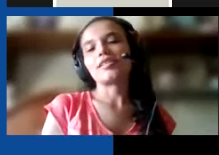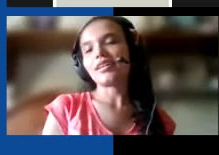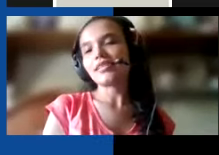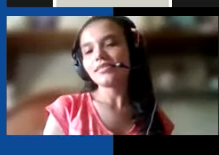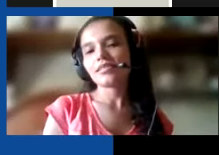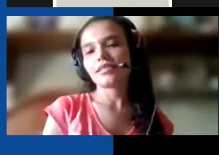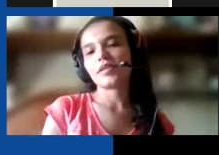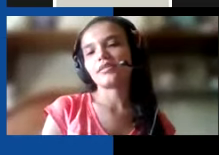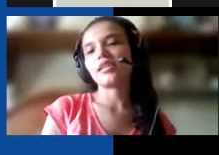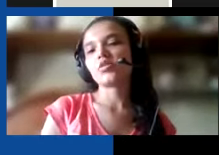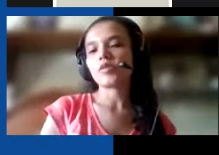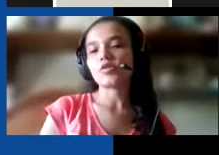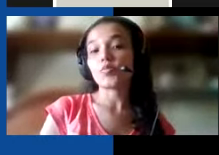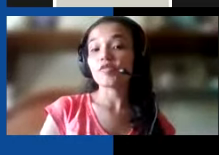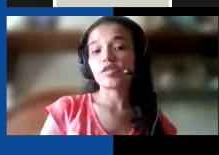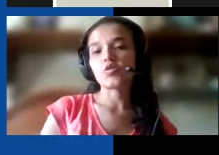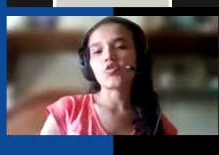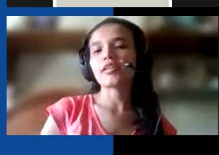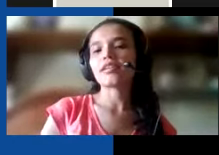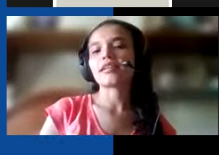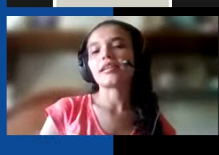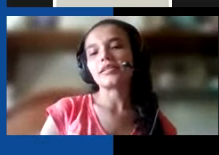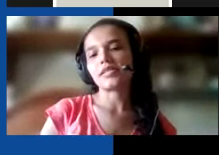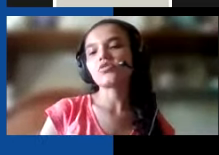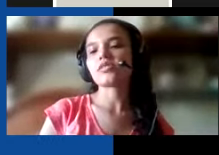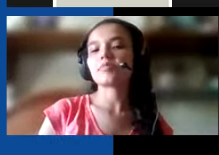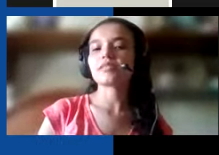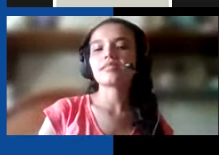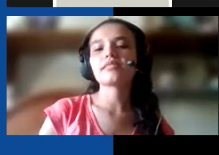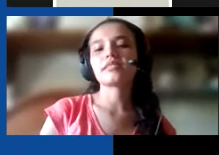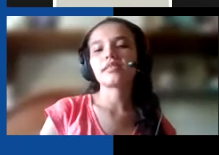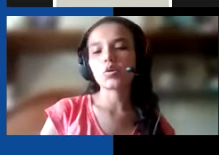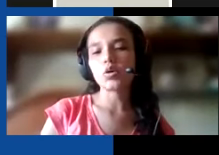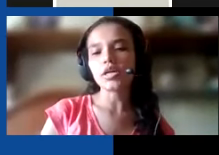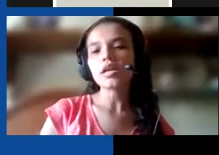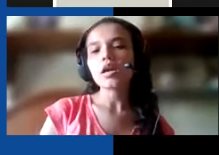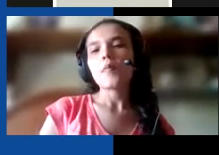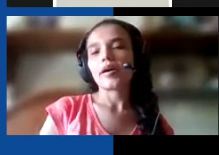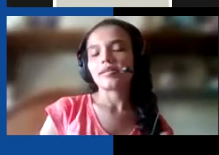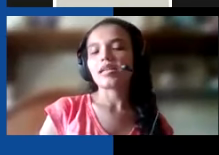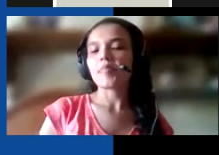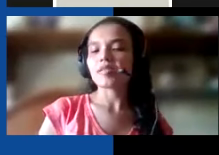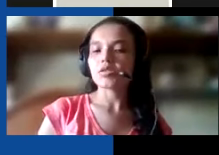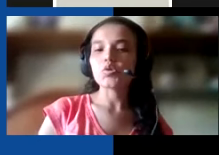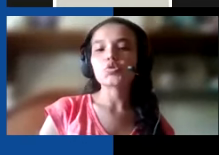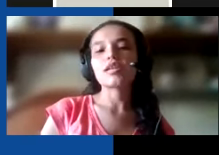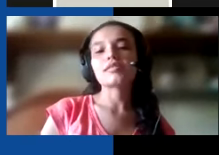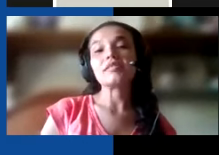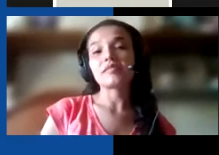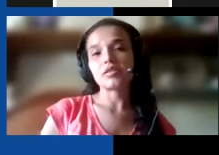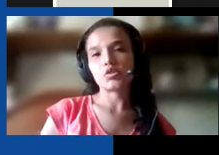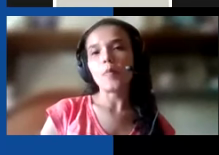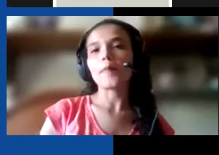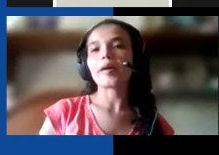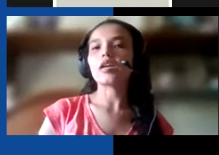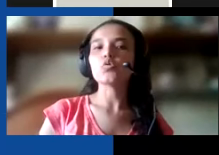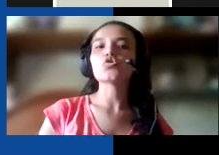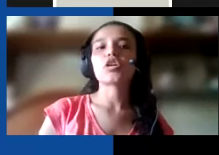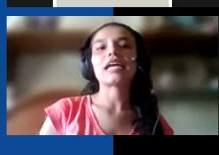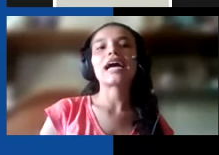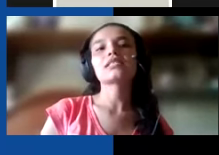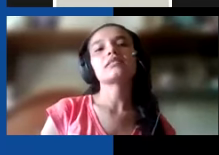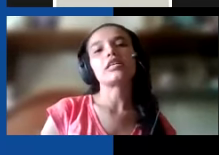Bueno, buenas tardes. De parte de la Comisión Profesional Joven, les agradecemos estar presentes el día de hoy para esta capacitación sobre sensibilización para